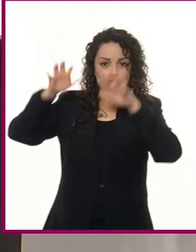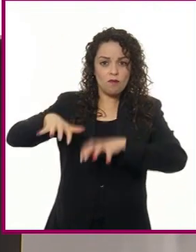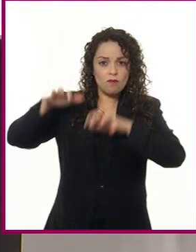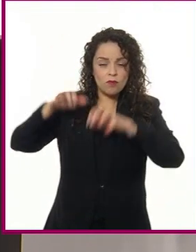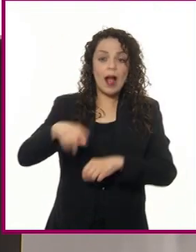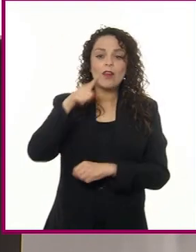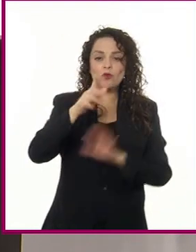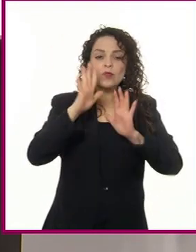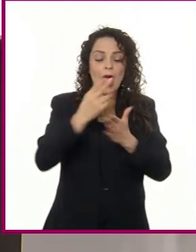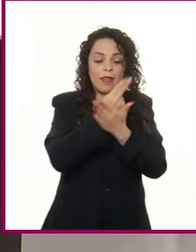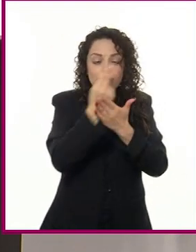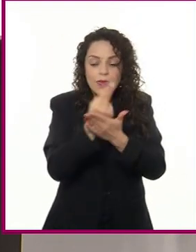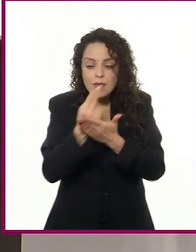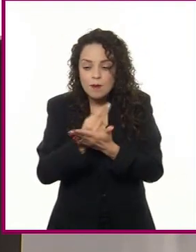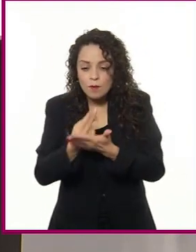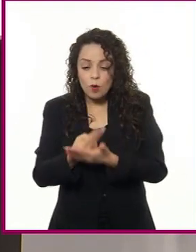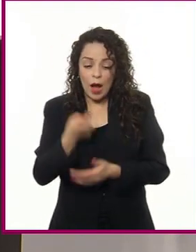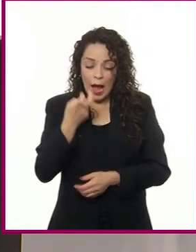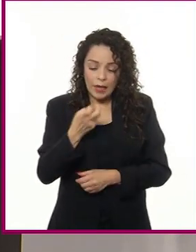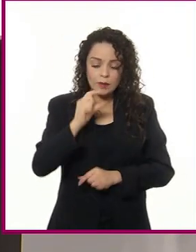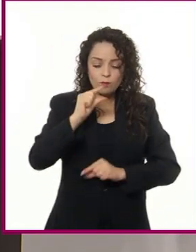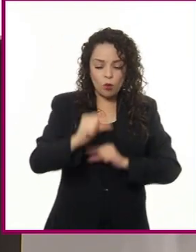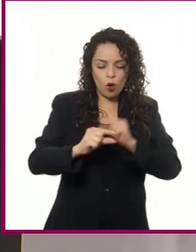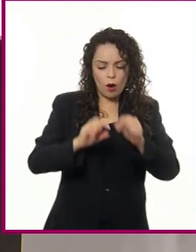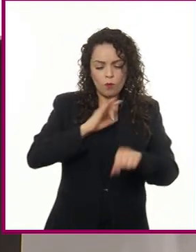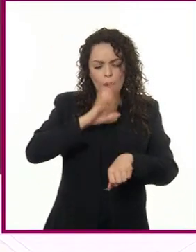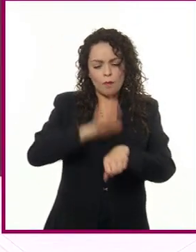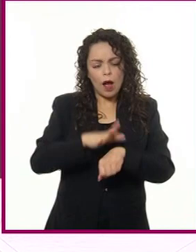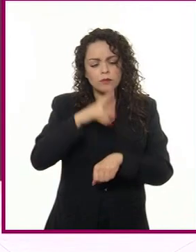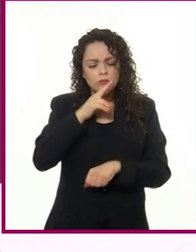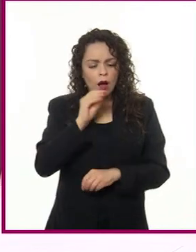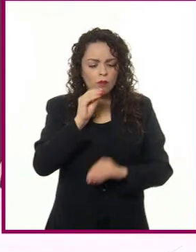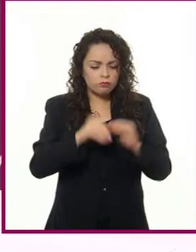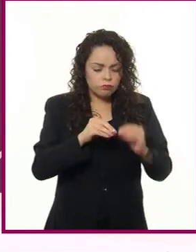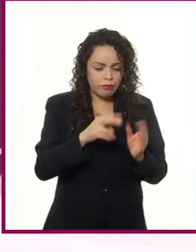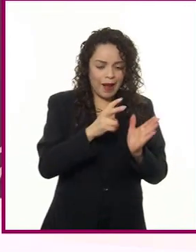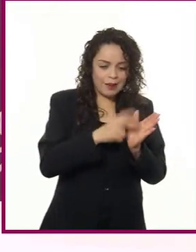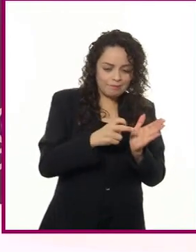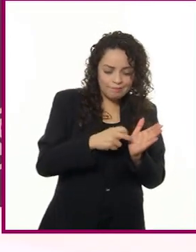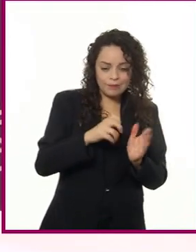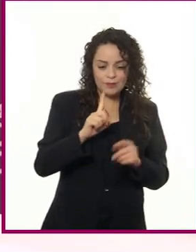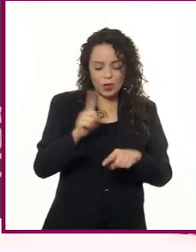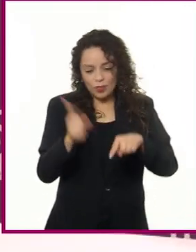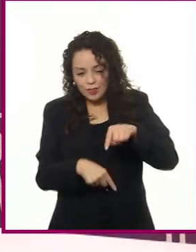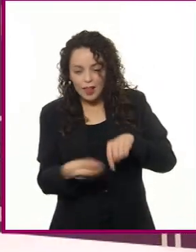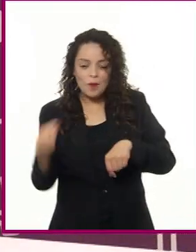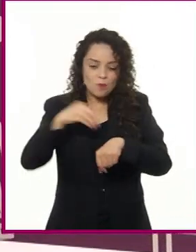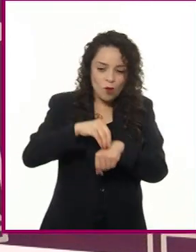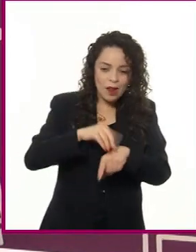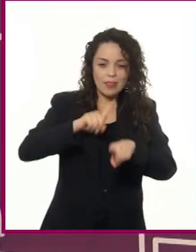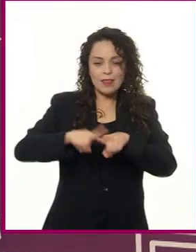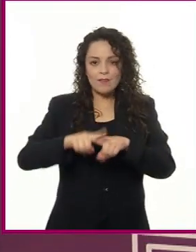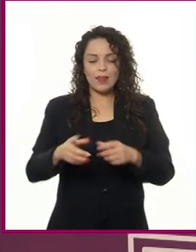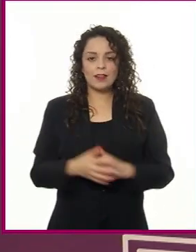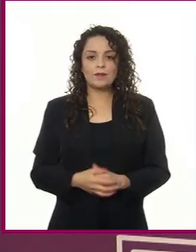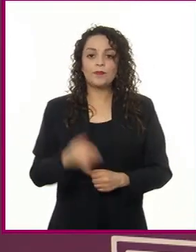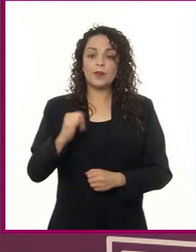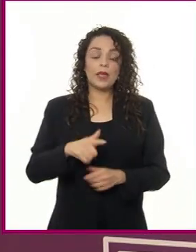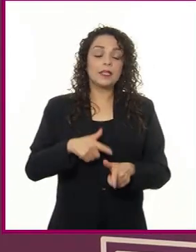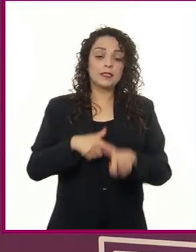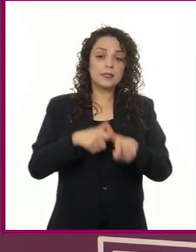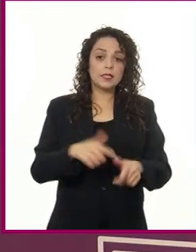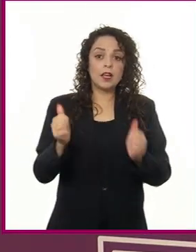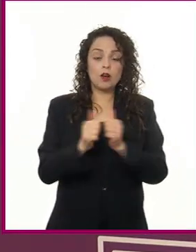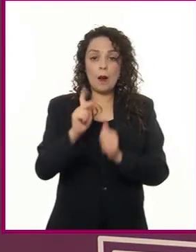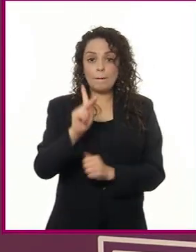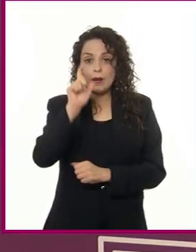Y de ahí se puede ir perfeccionando. Además, en las próximas sesiones seguiremos con la planeación y